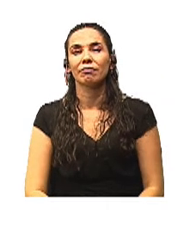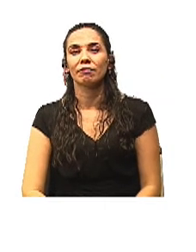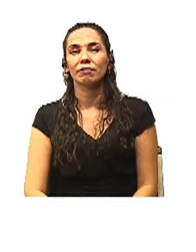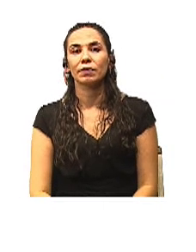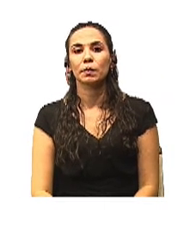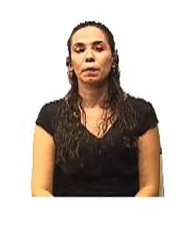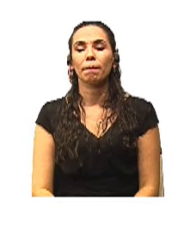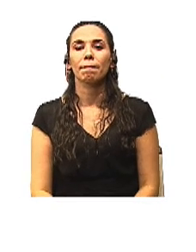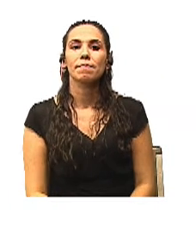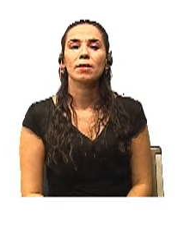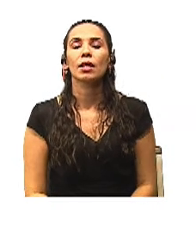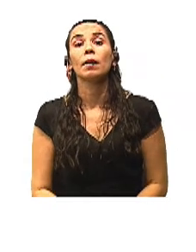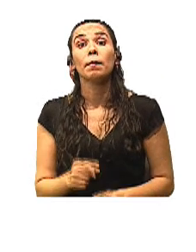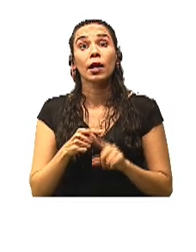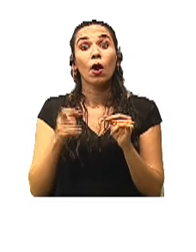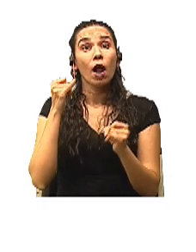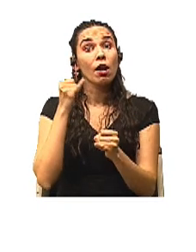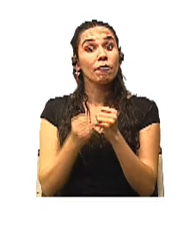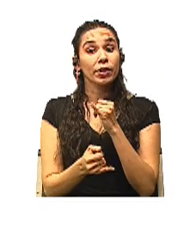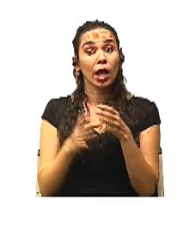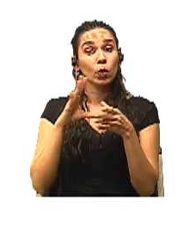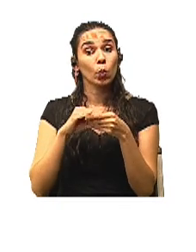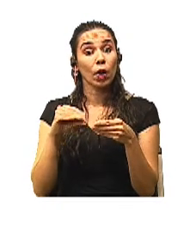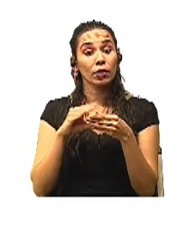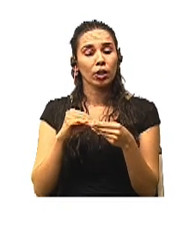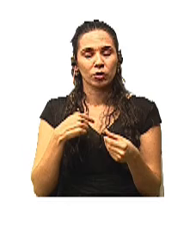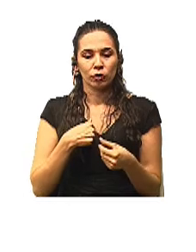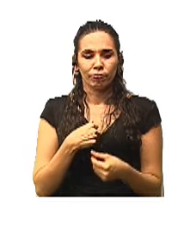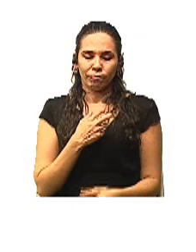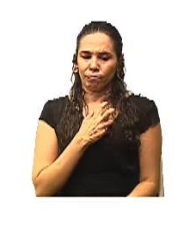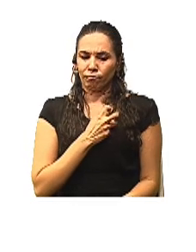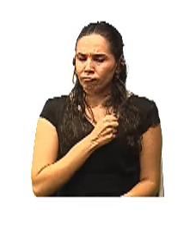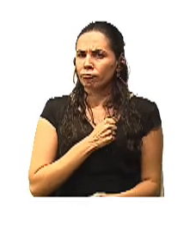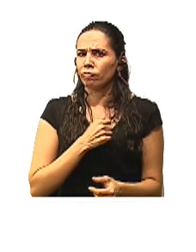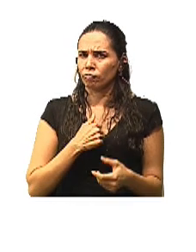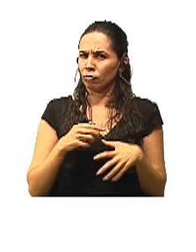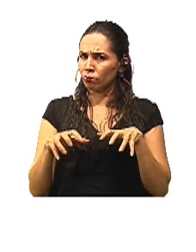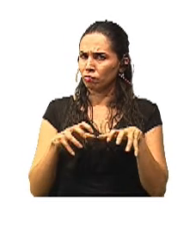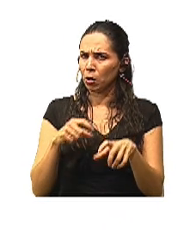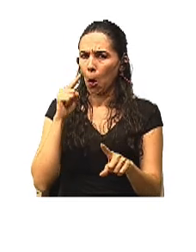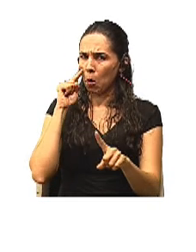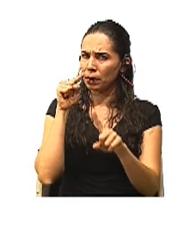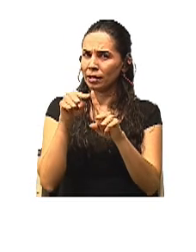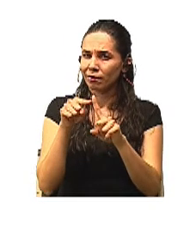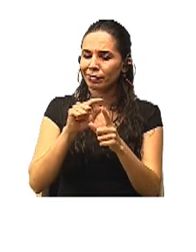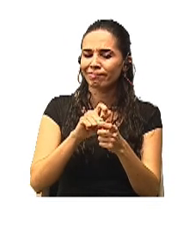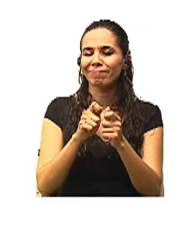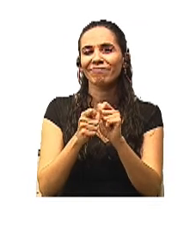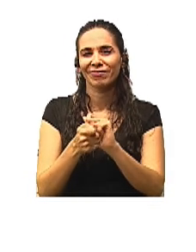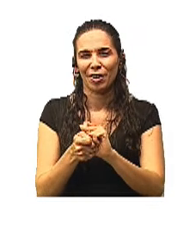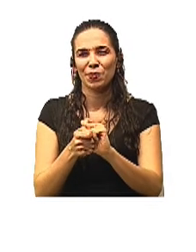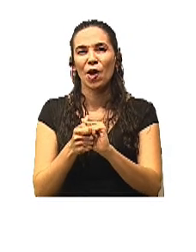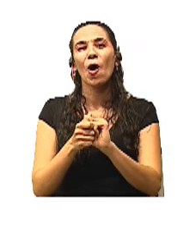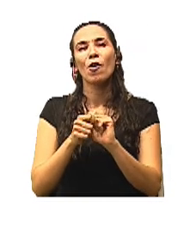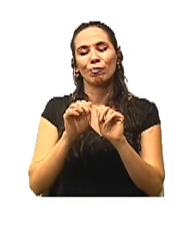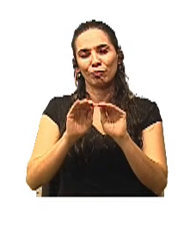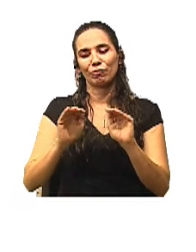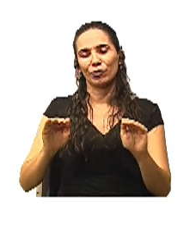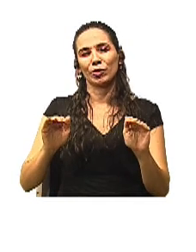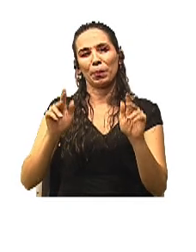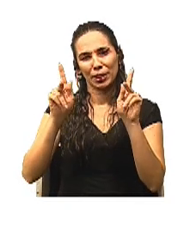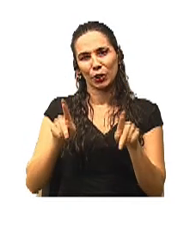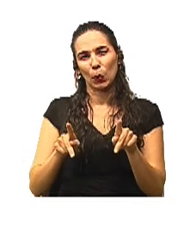Sin embargo, al final de la obra, logró redimirse y logró su objetivo, convertirse en un ser humano.